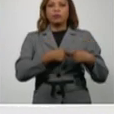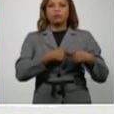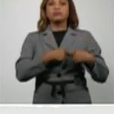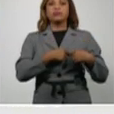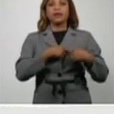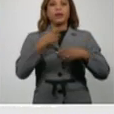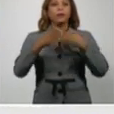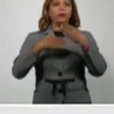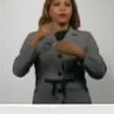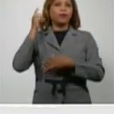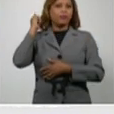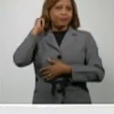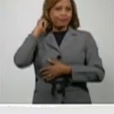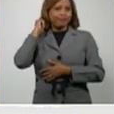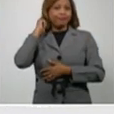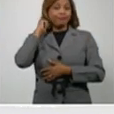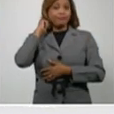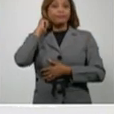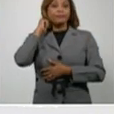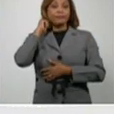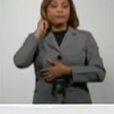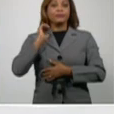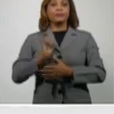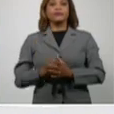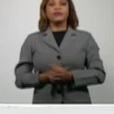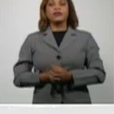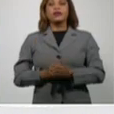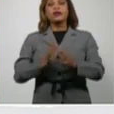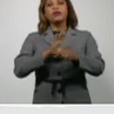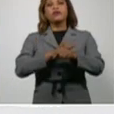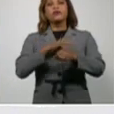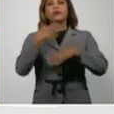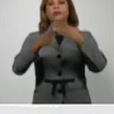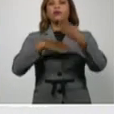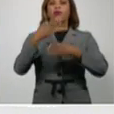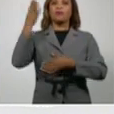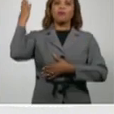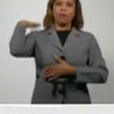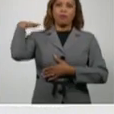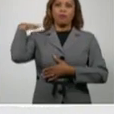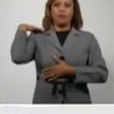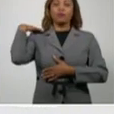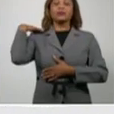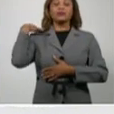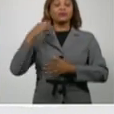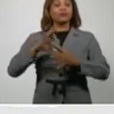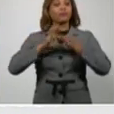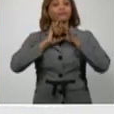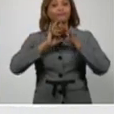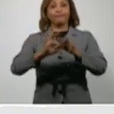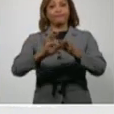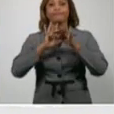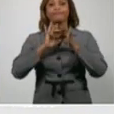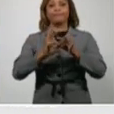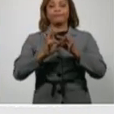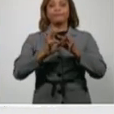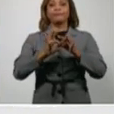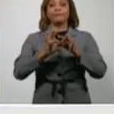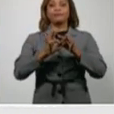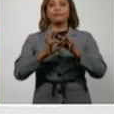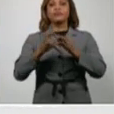cerebrovascular y una enfermedad pulmonar obstructiva crónica. Un grupo